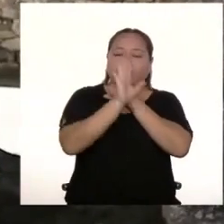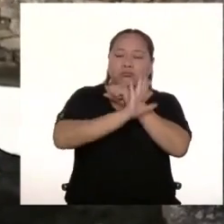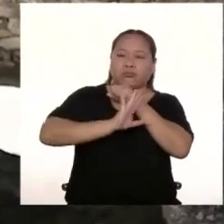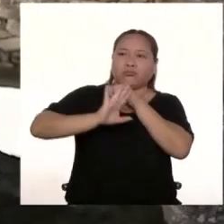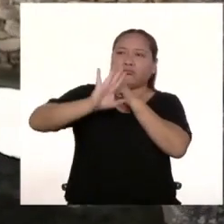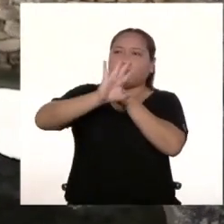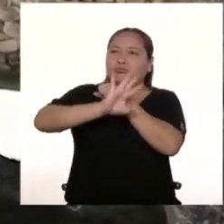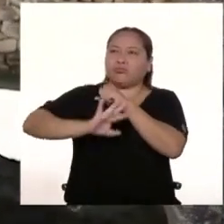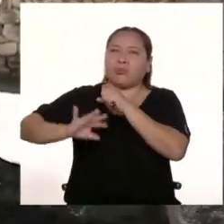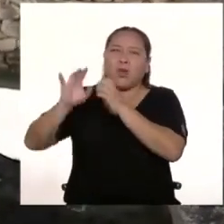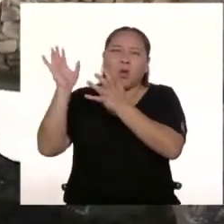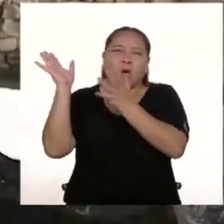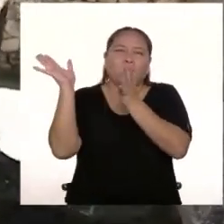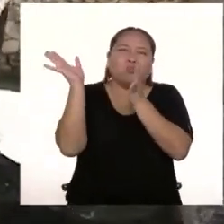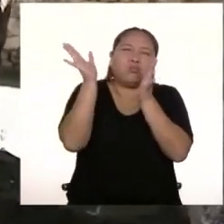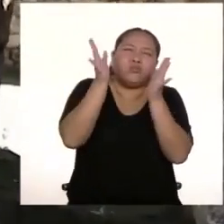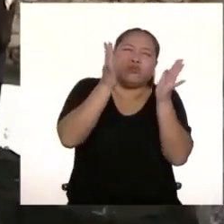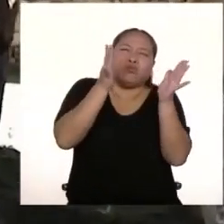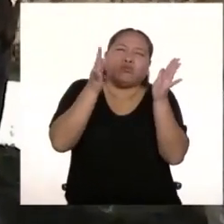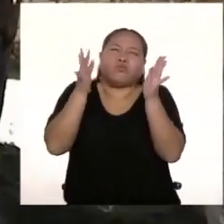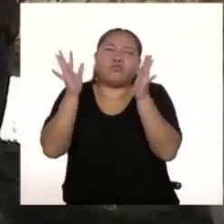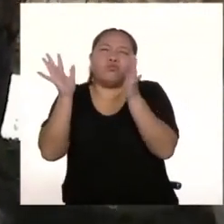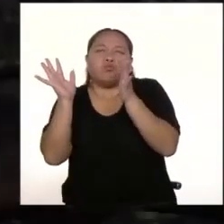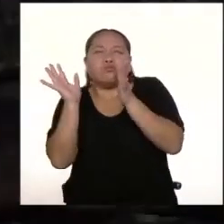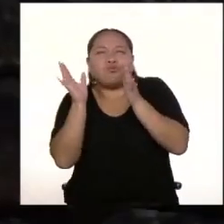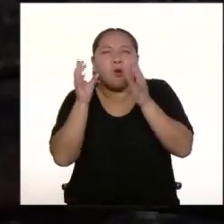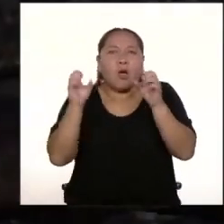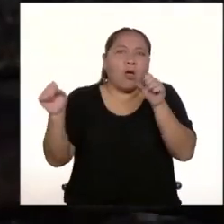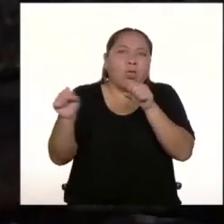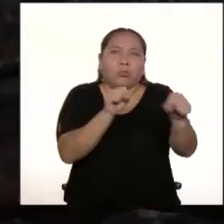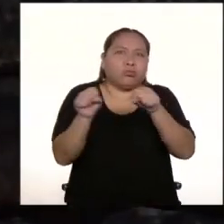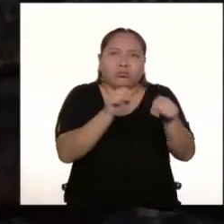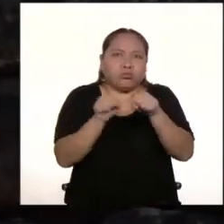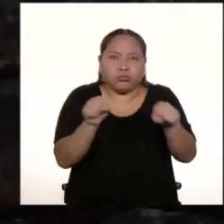más violentos movimientos sísmicos.